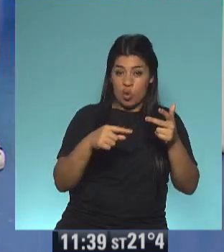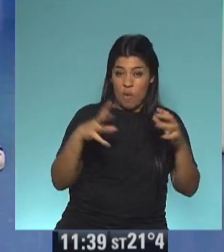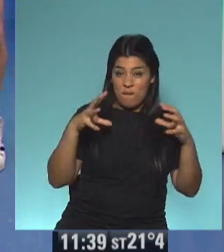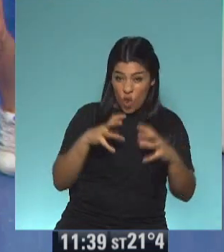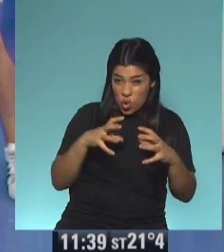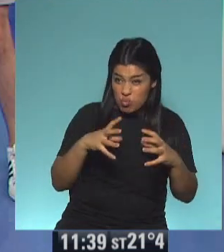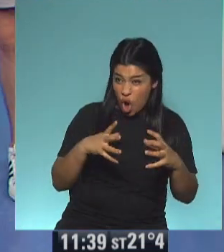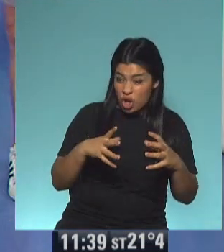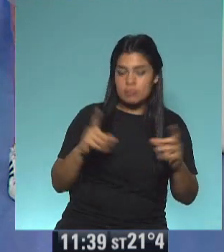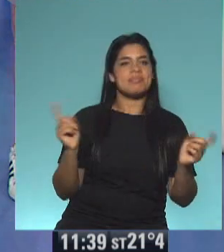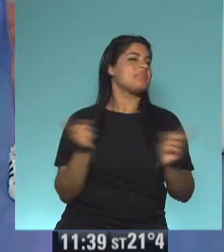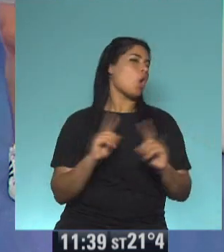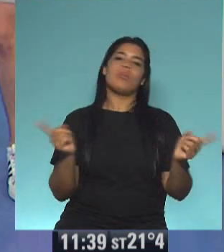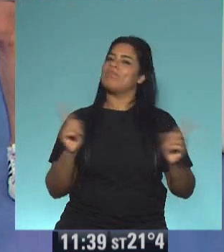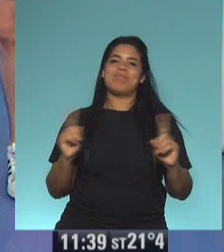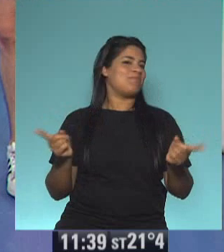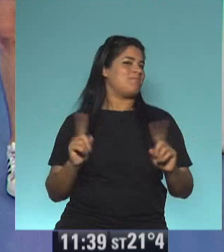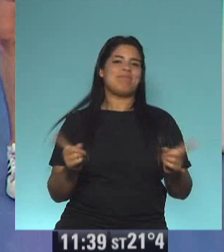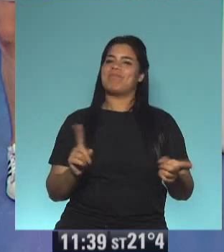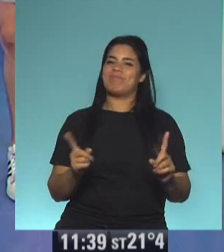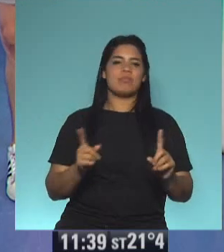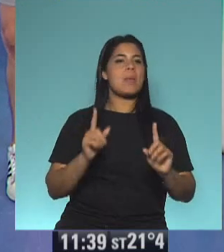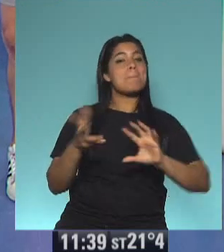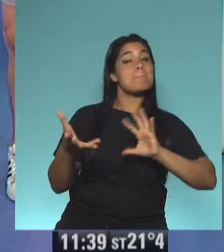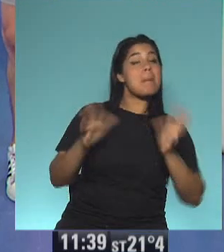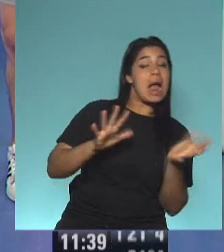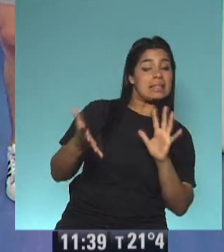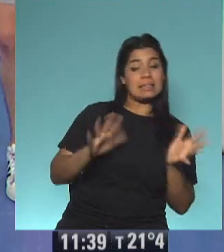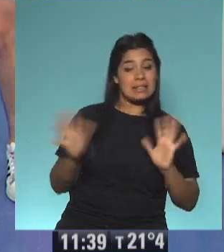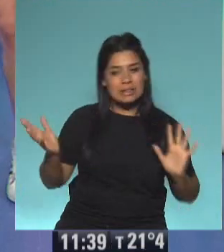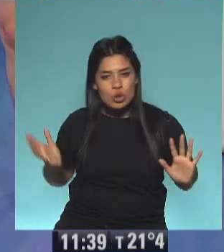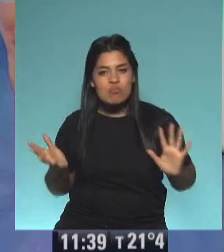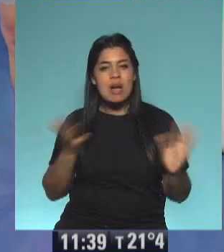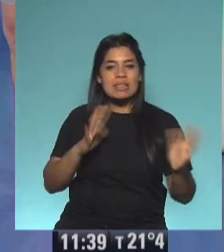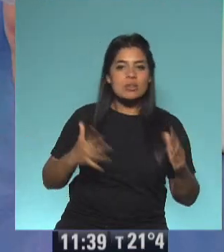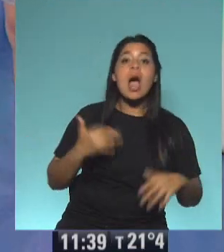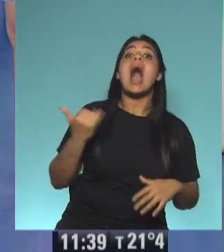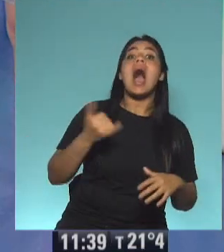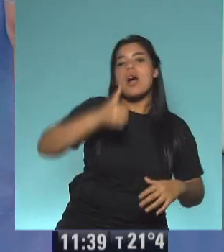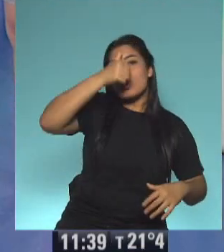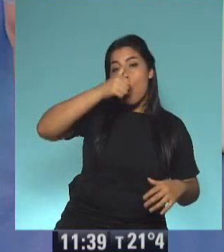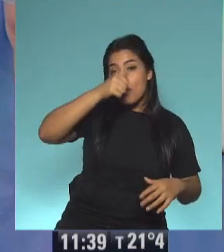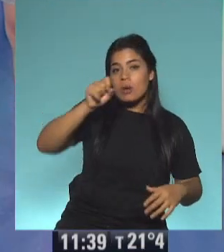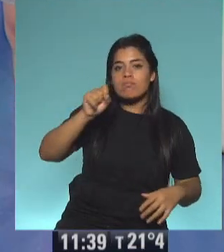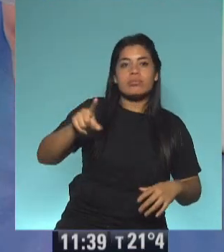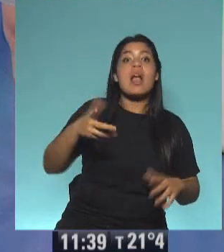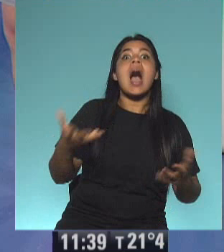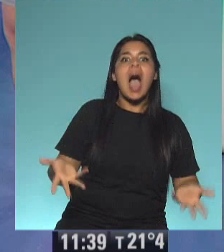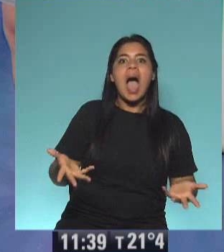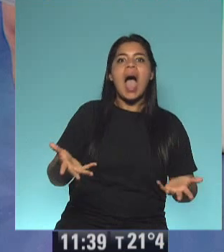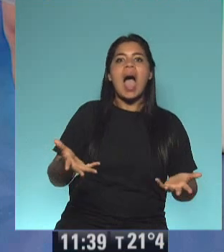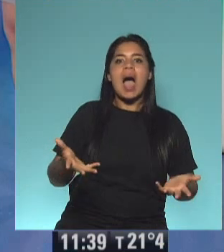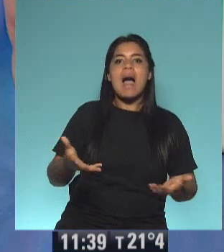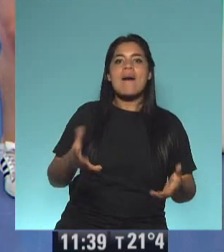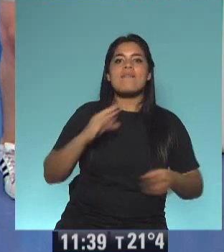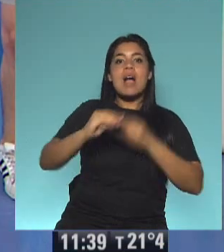no, no, señor. Algo también, tiene varios aromas. Es delicioso. De domingo, como mi familia que comíamos pizza siempre